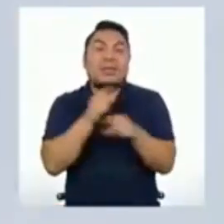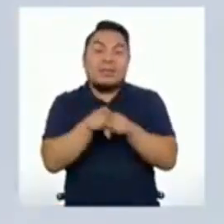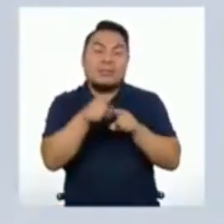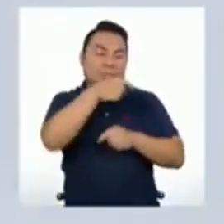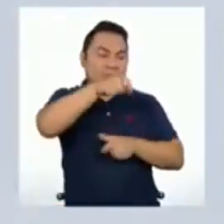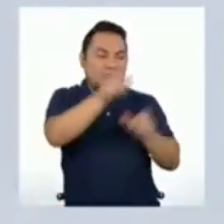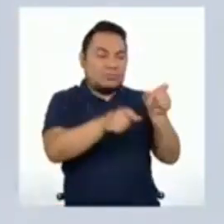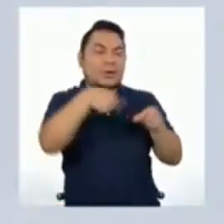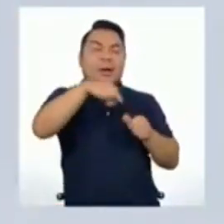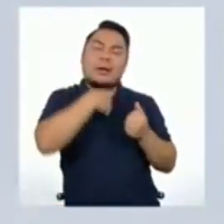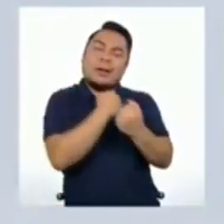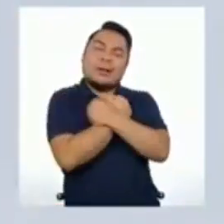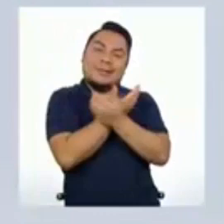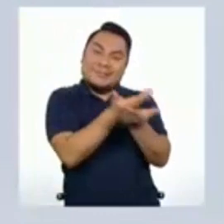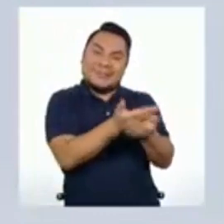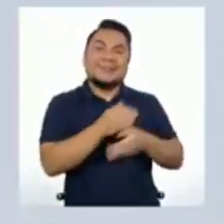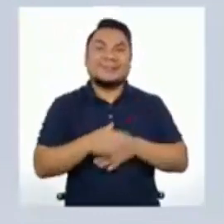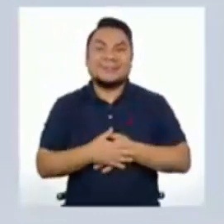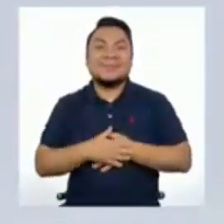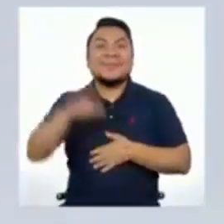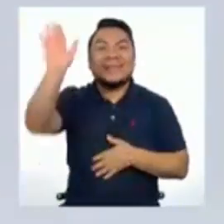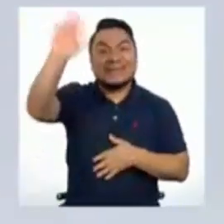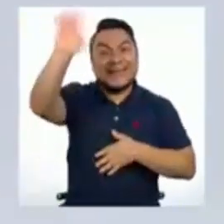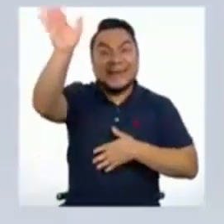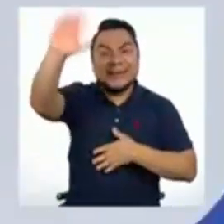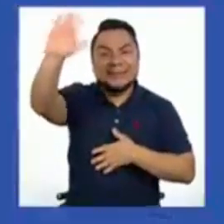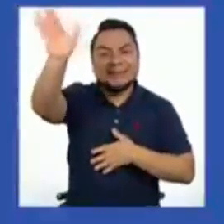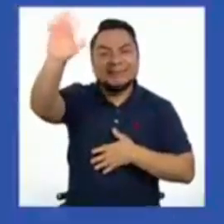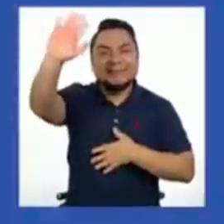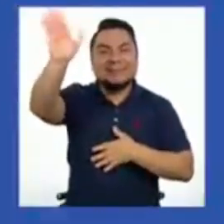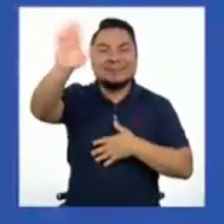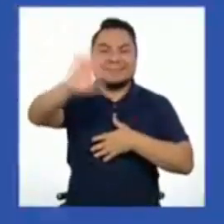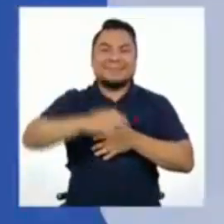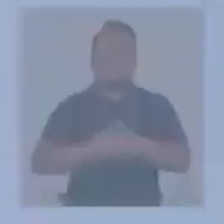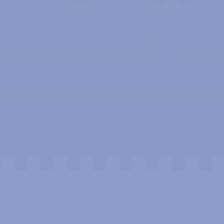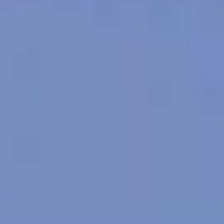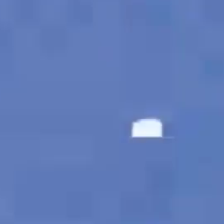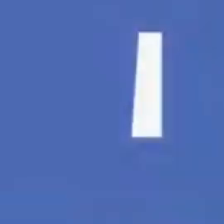todo, cuánto queremos a los demás. ¡Chao!